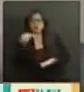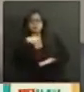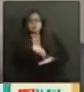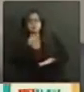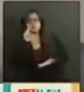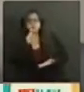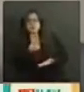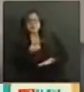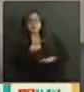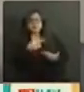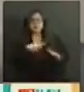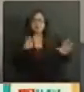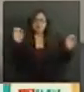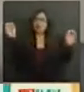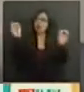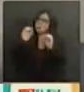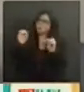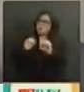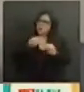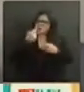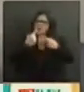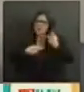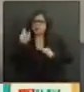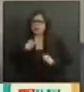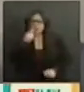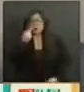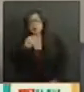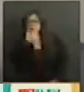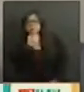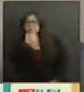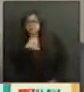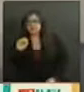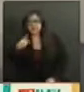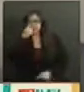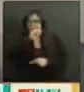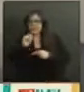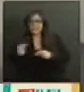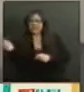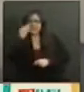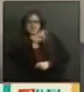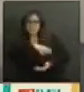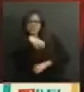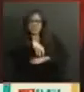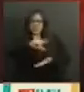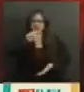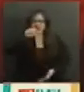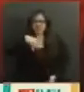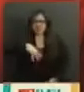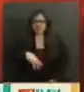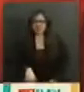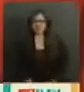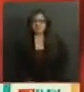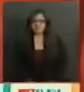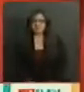gran relato polémico de este gran artista británico que está por primera vez acá en el Centro Cultural Gabriela Mistral.